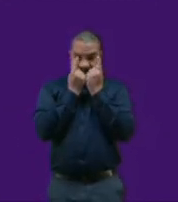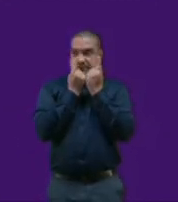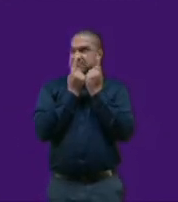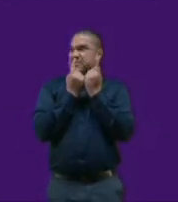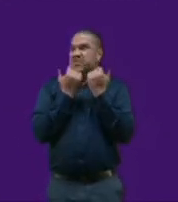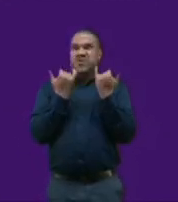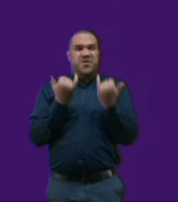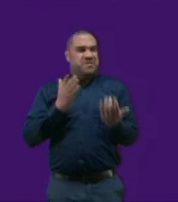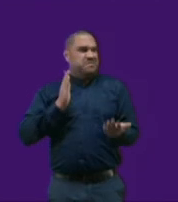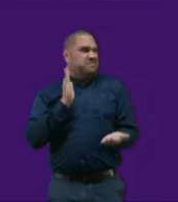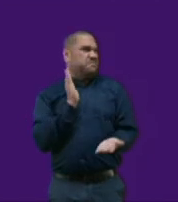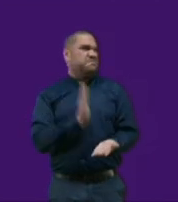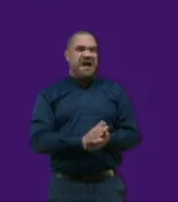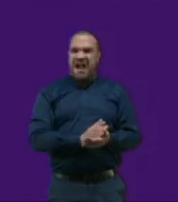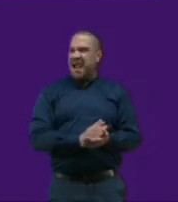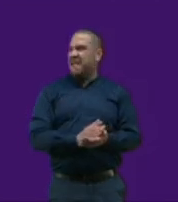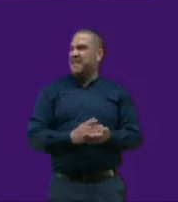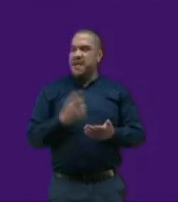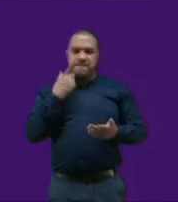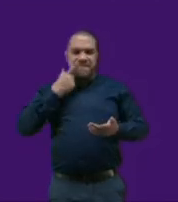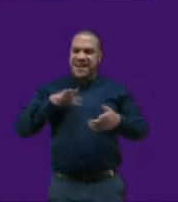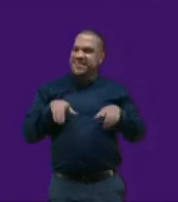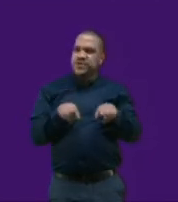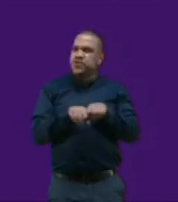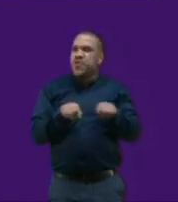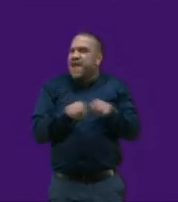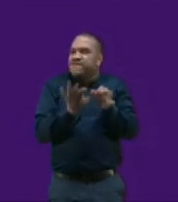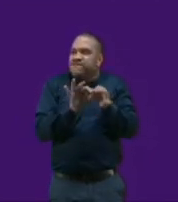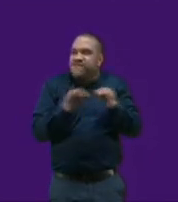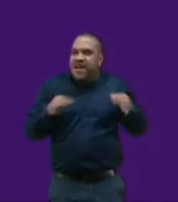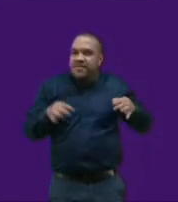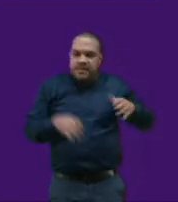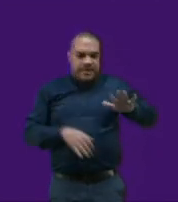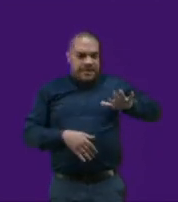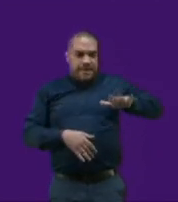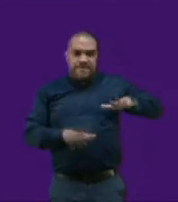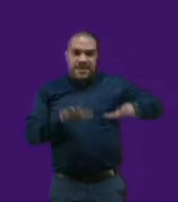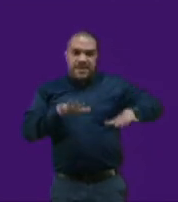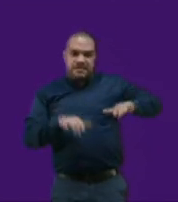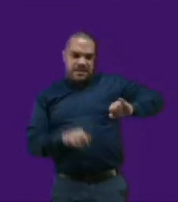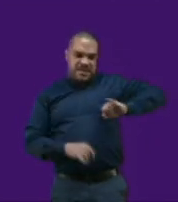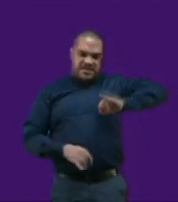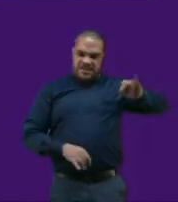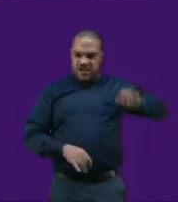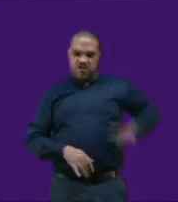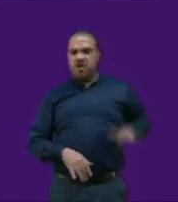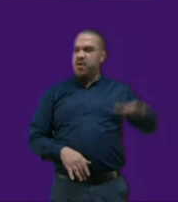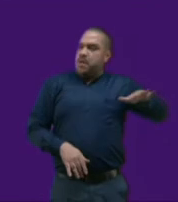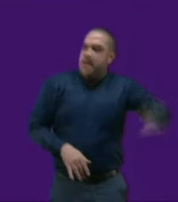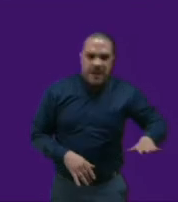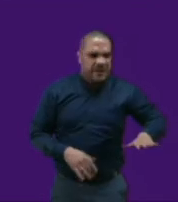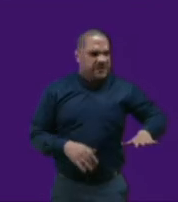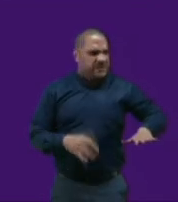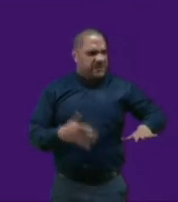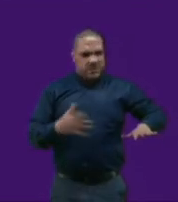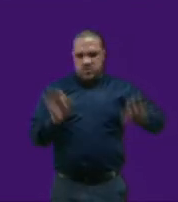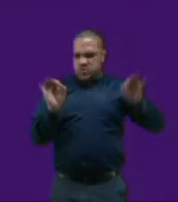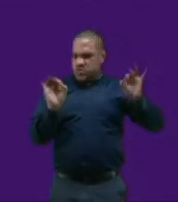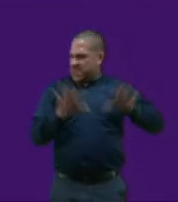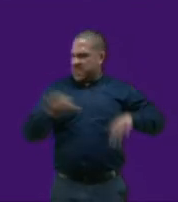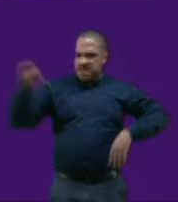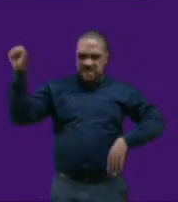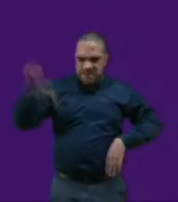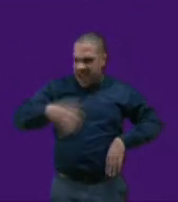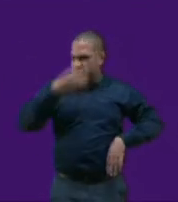o siente que las cosas no le van a funcionar tan bien, como el día que uno se levanta pues feliz, o uno pues el día que llega